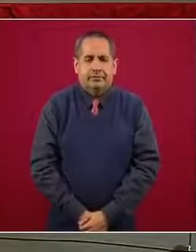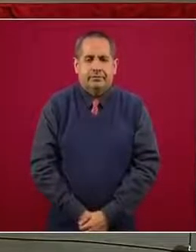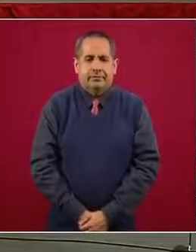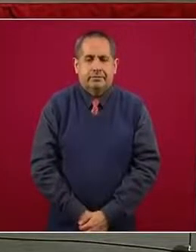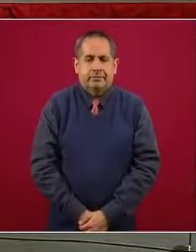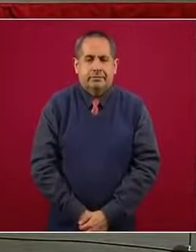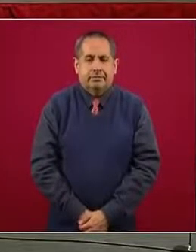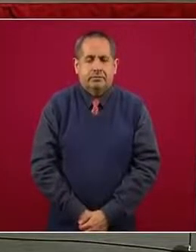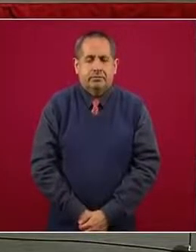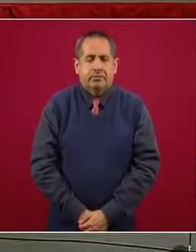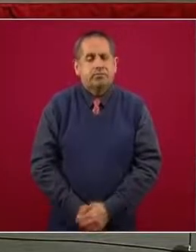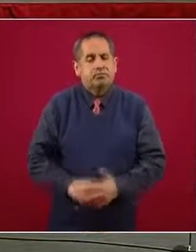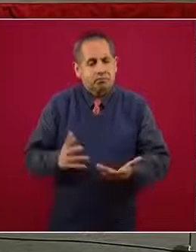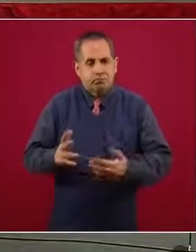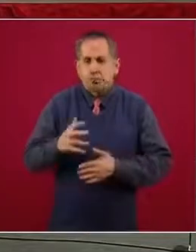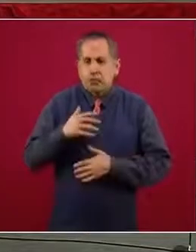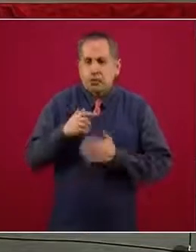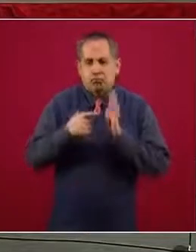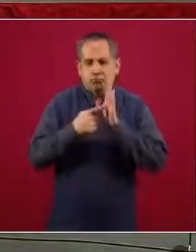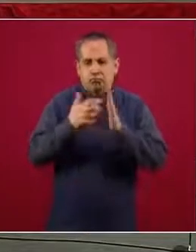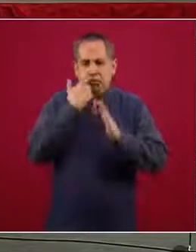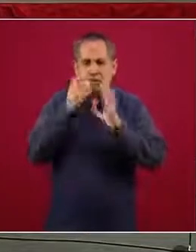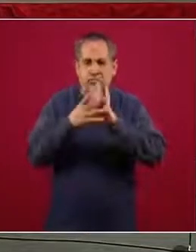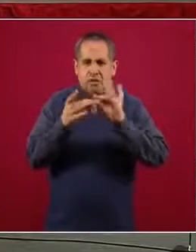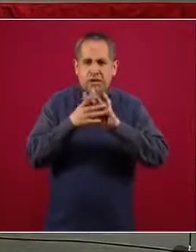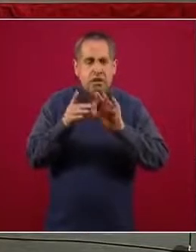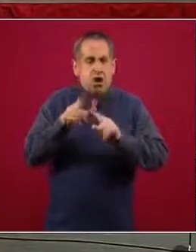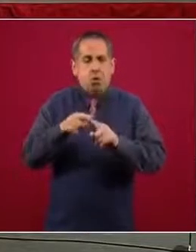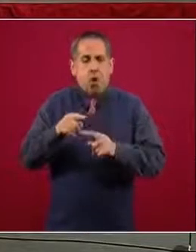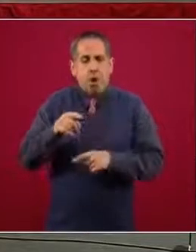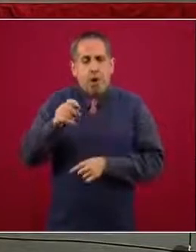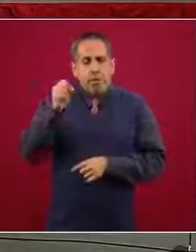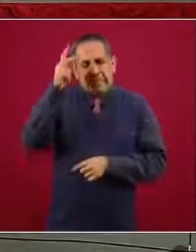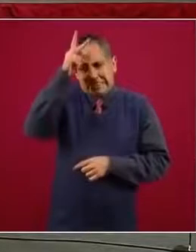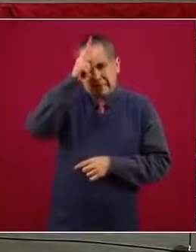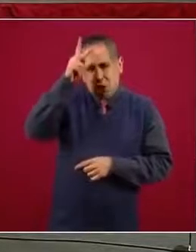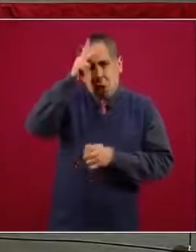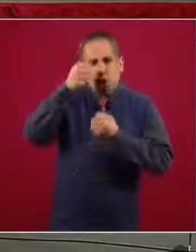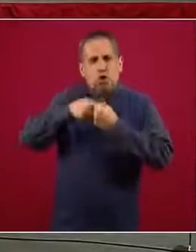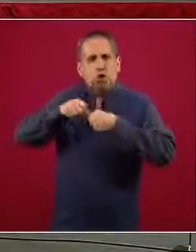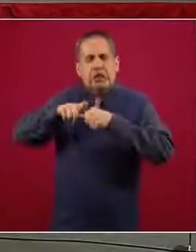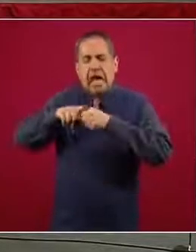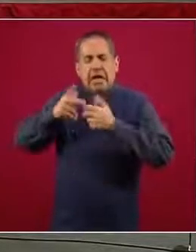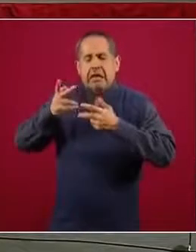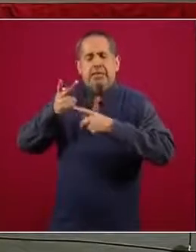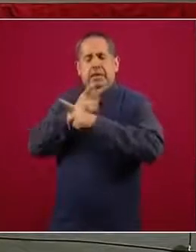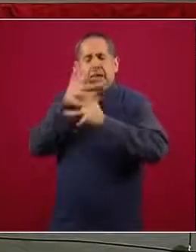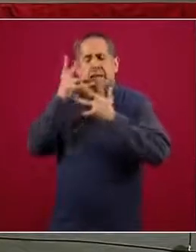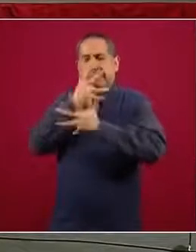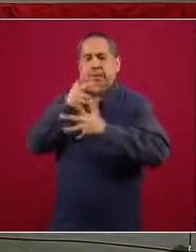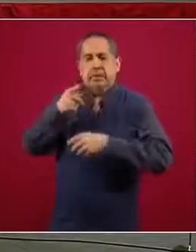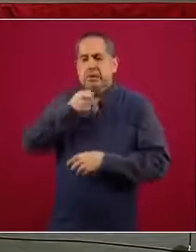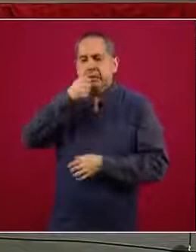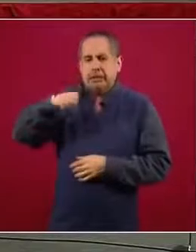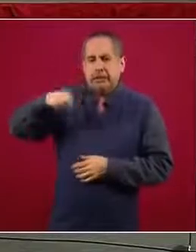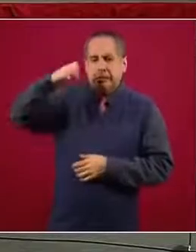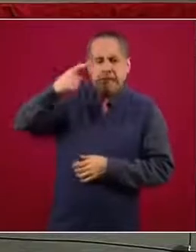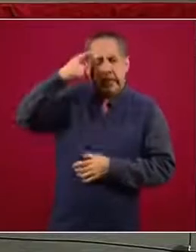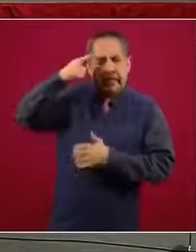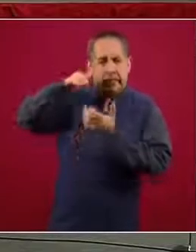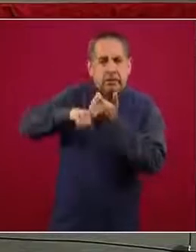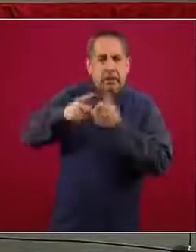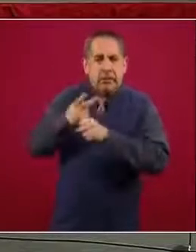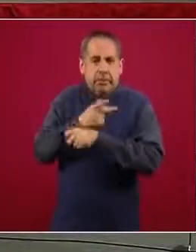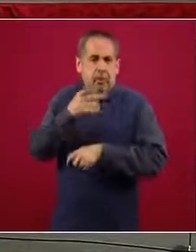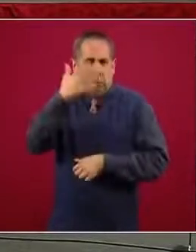Bueno, queríamos platicar hoy sobre el impacto psicosocial que tienen los adultos mayores, además de que ya sabemos que